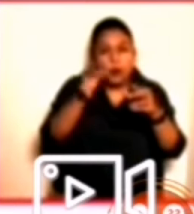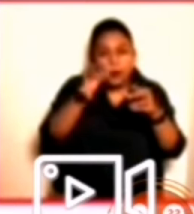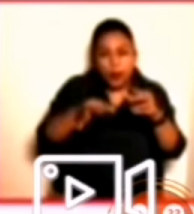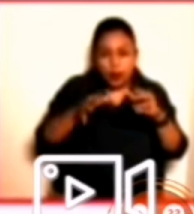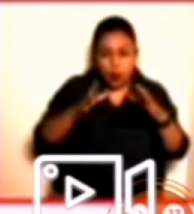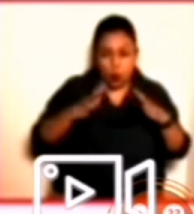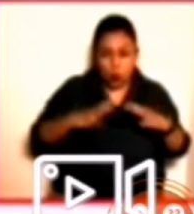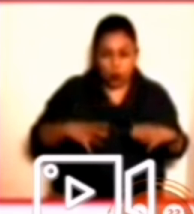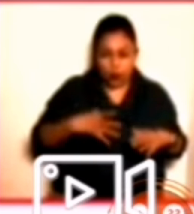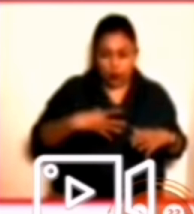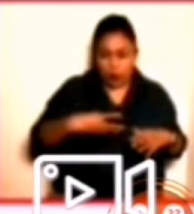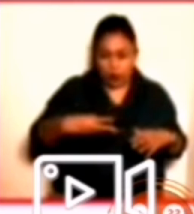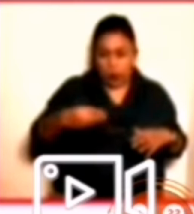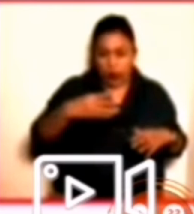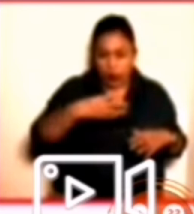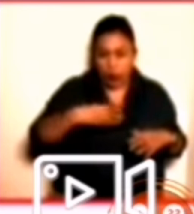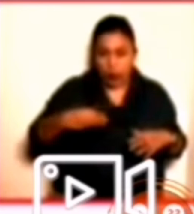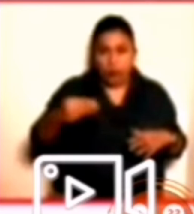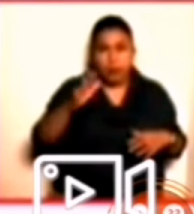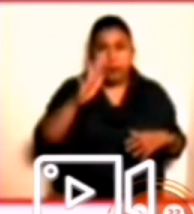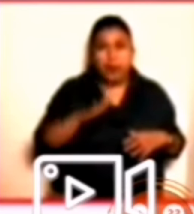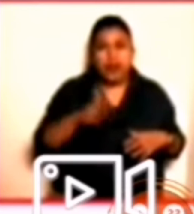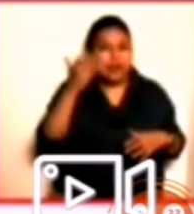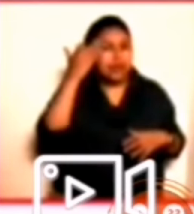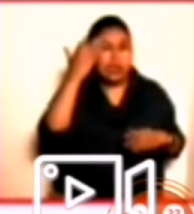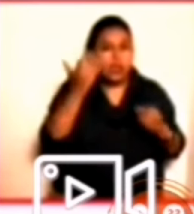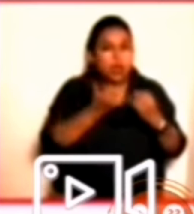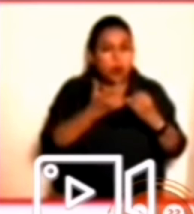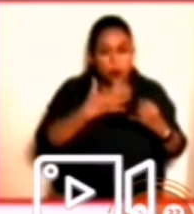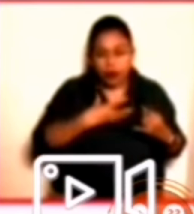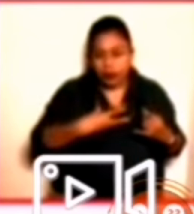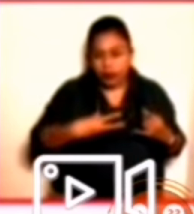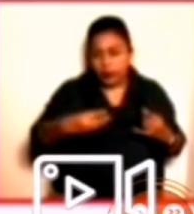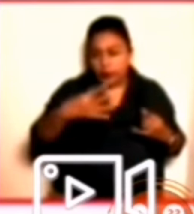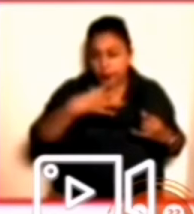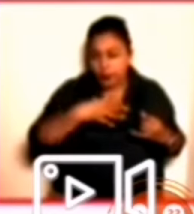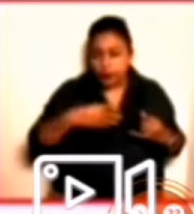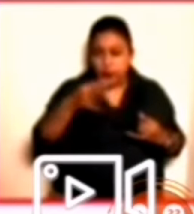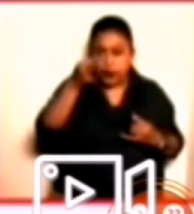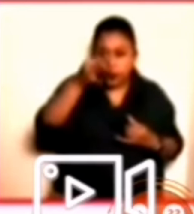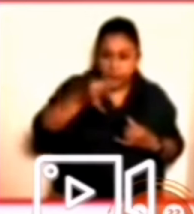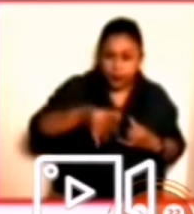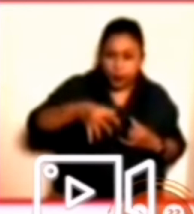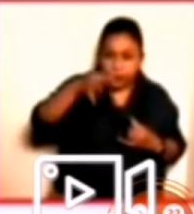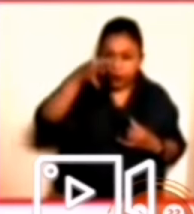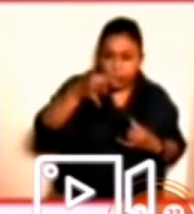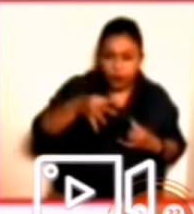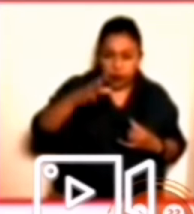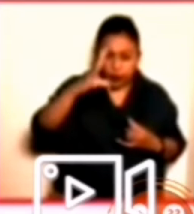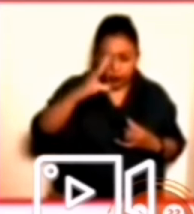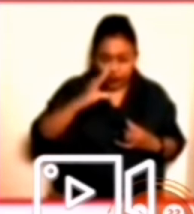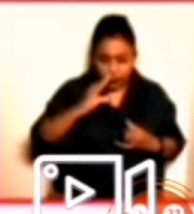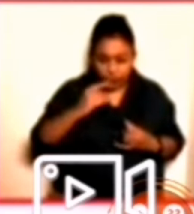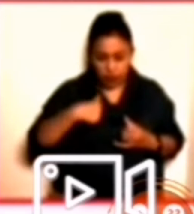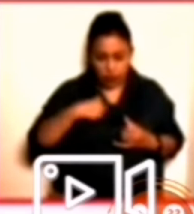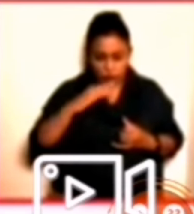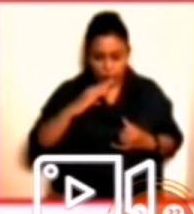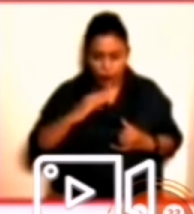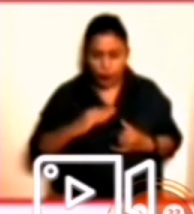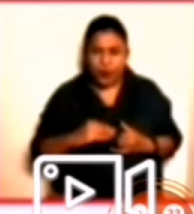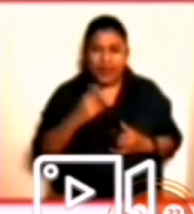cuerpo como si fuera el tiempo si al final de cuenta nos queda esta esencia del